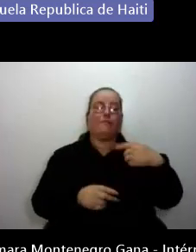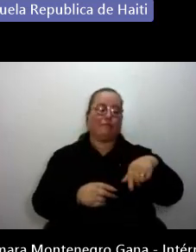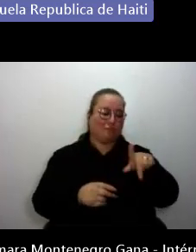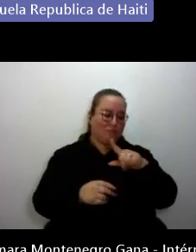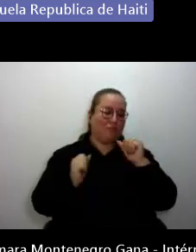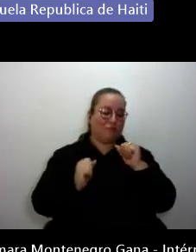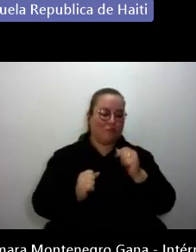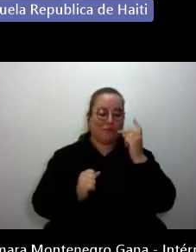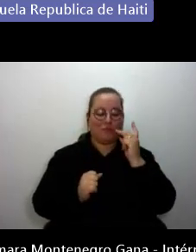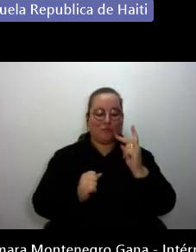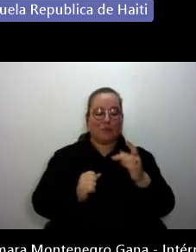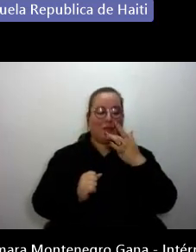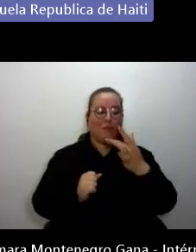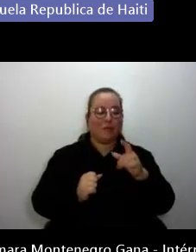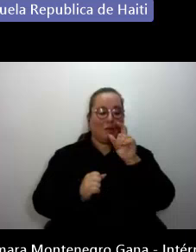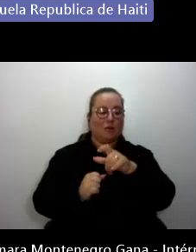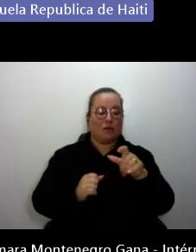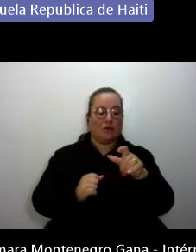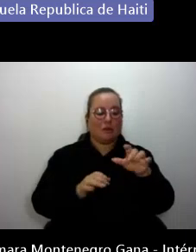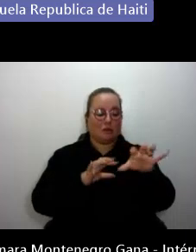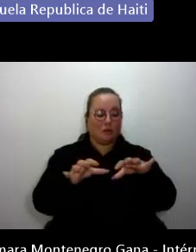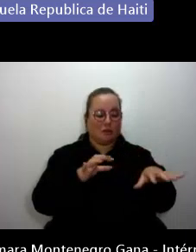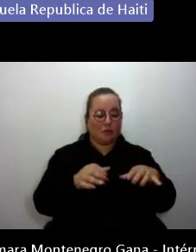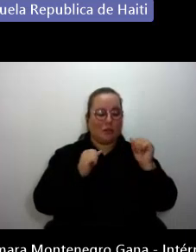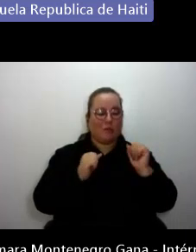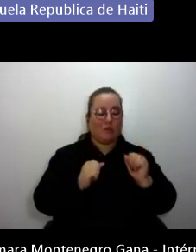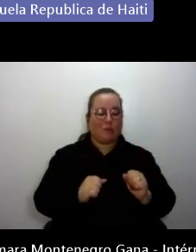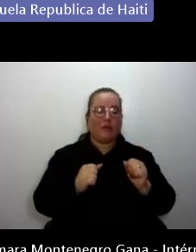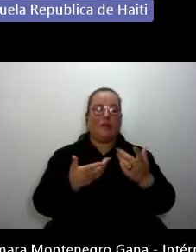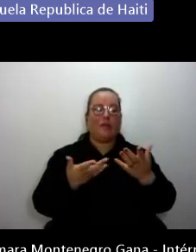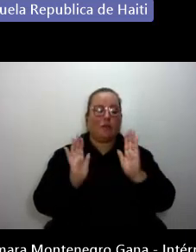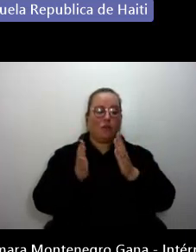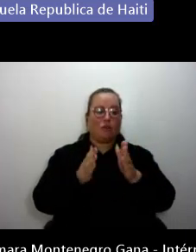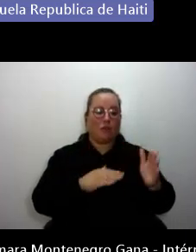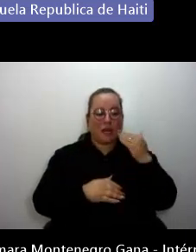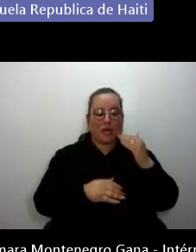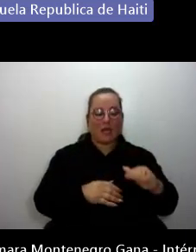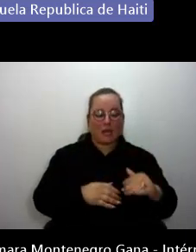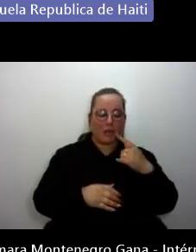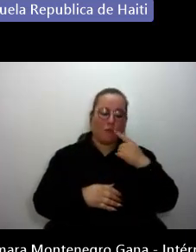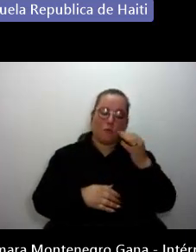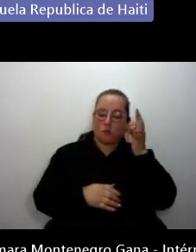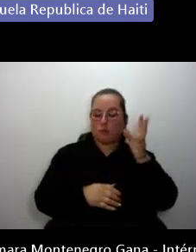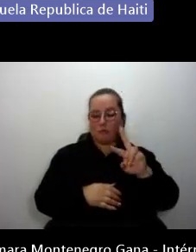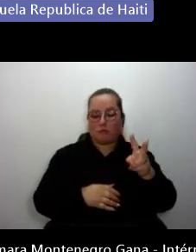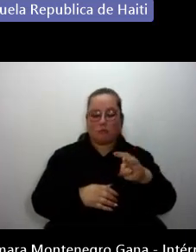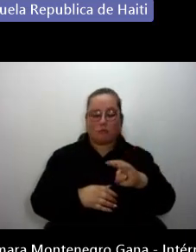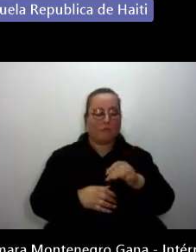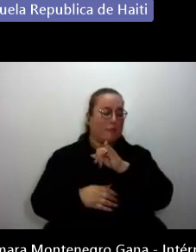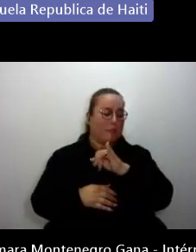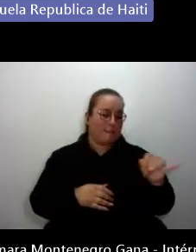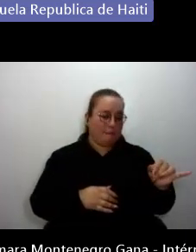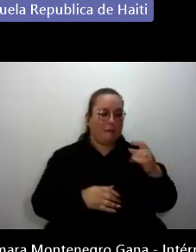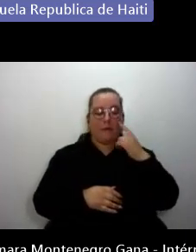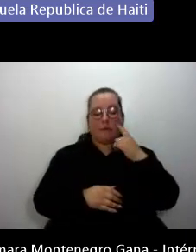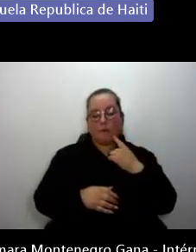identificamos porque estas son las cosas que nos ayudan después a poder regular al niño o niña. Luego identificamos